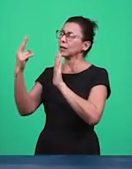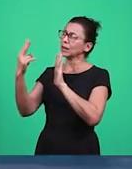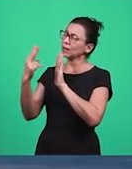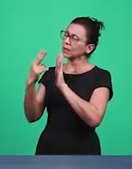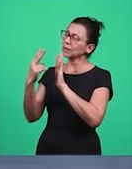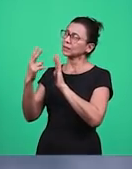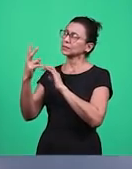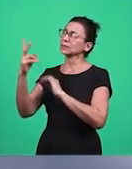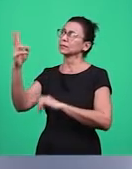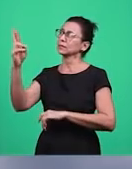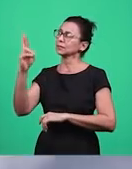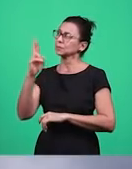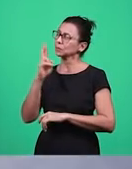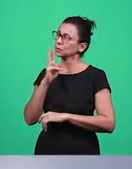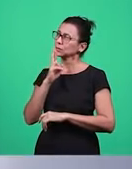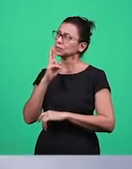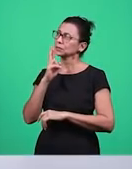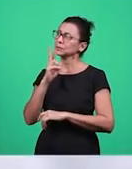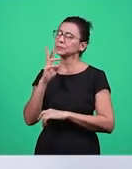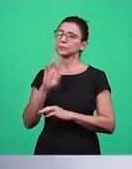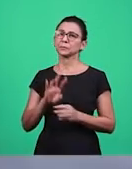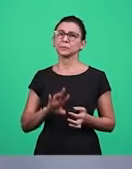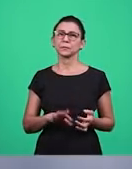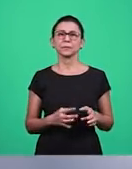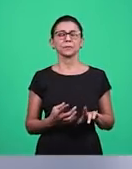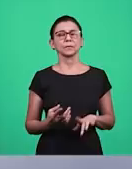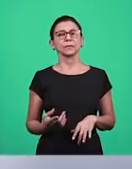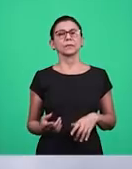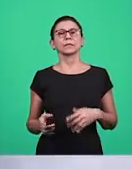voz do meu